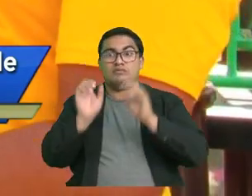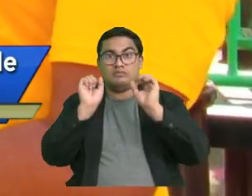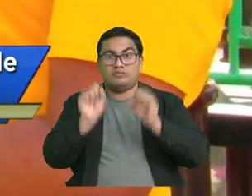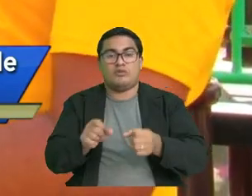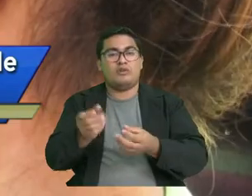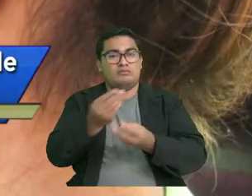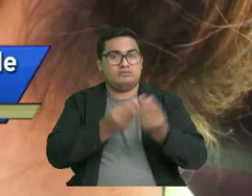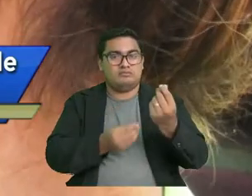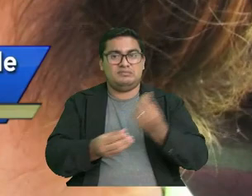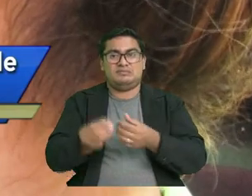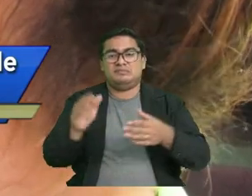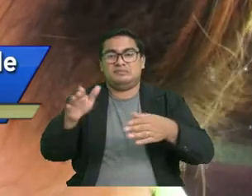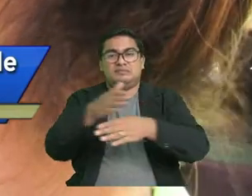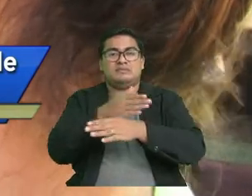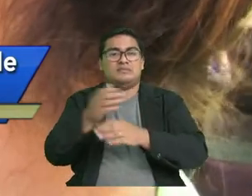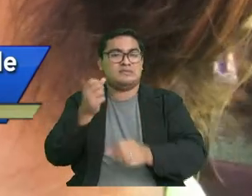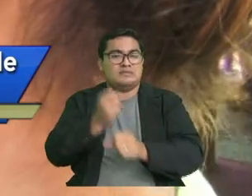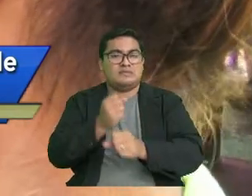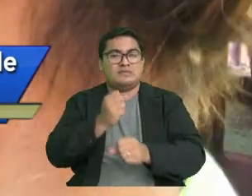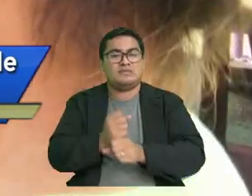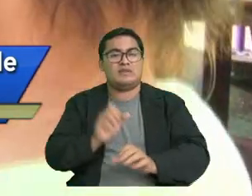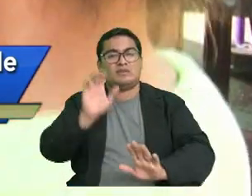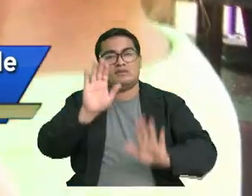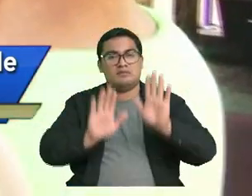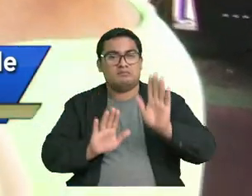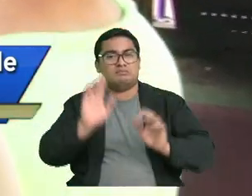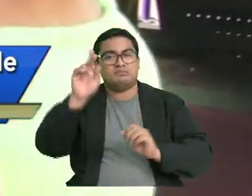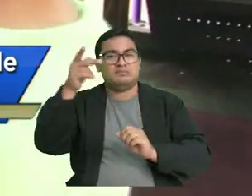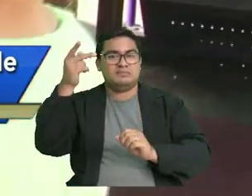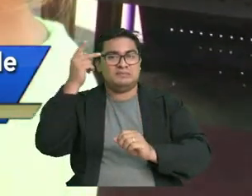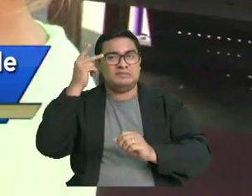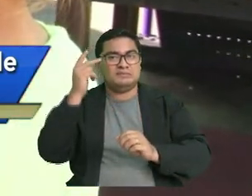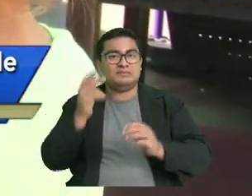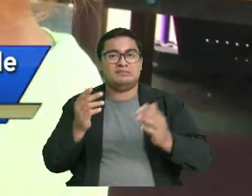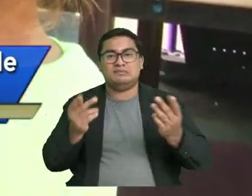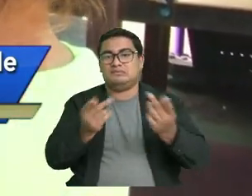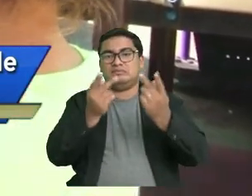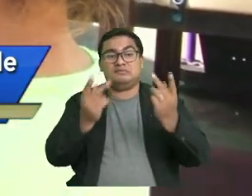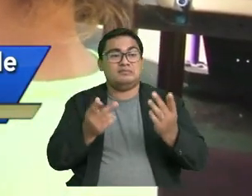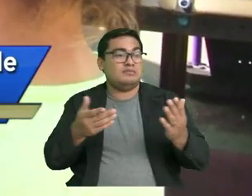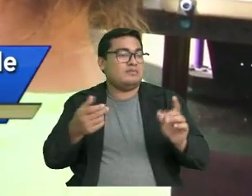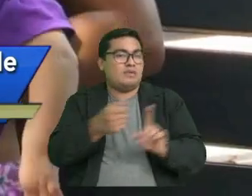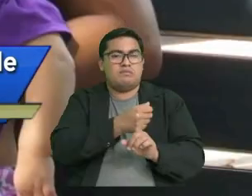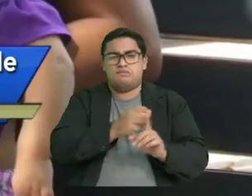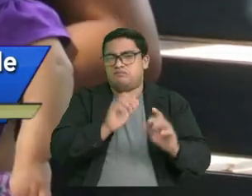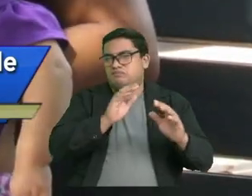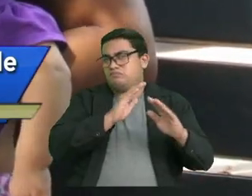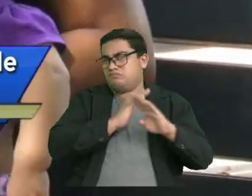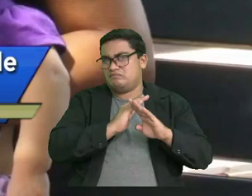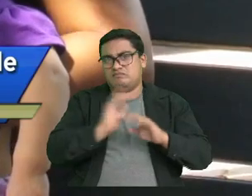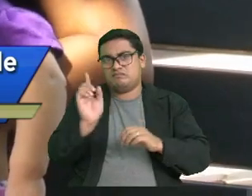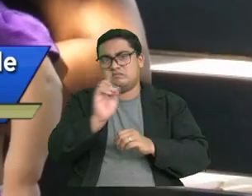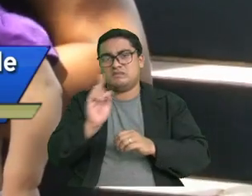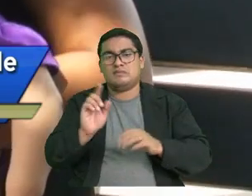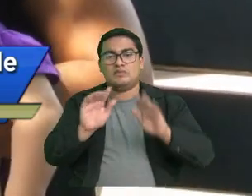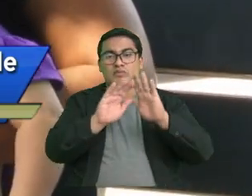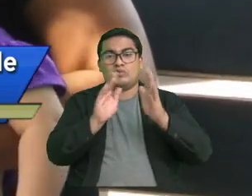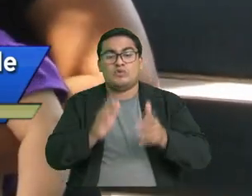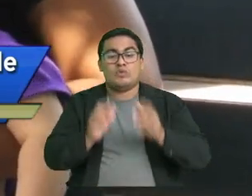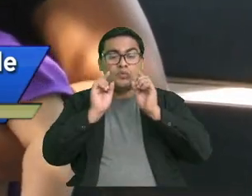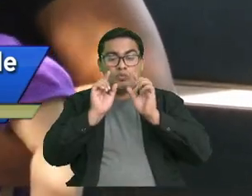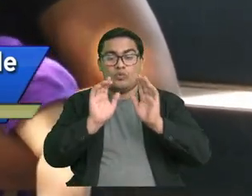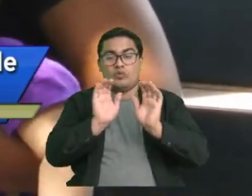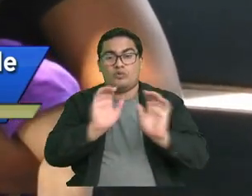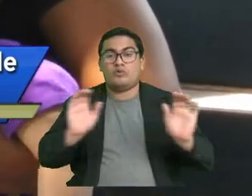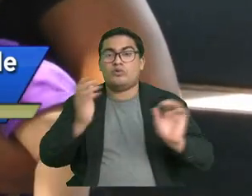recursos económicos, al empleo, a la participación política, a vivir libre de violencia, a la protección de las mujeres, los niños, las